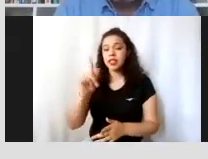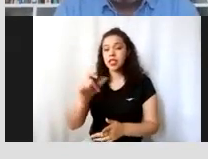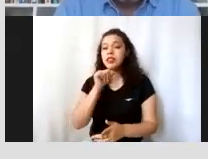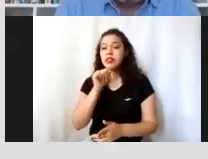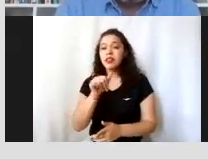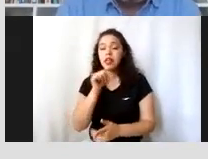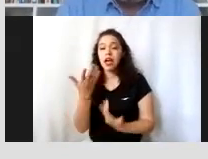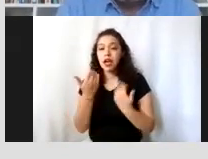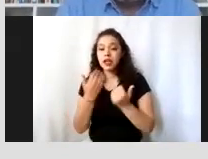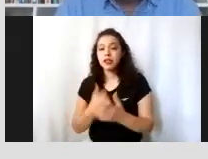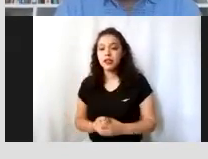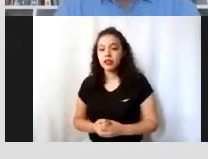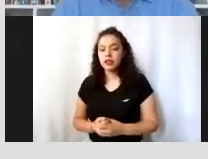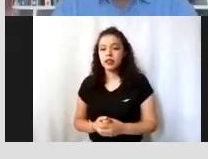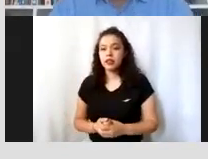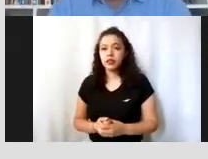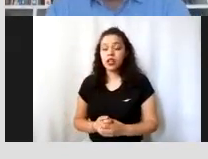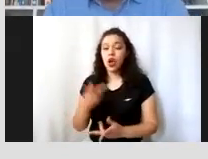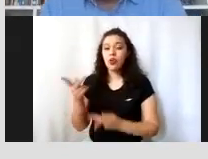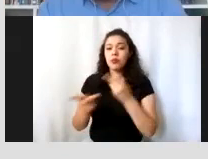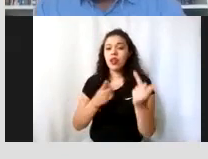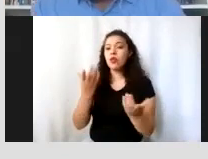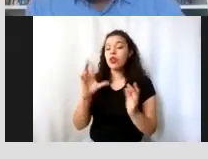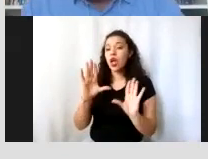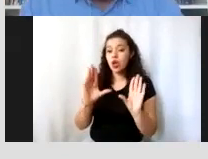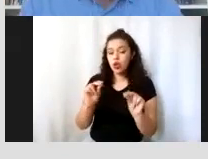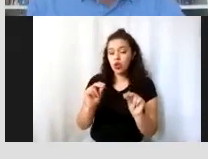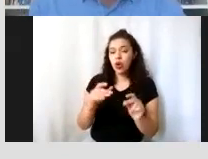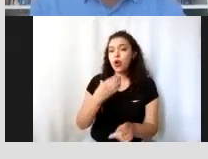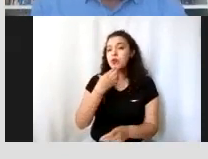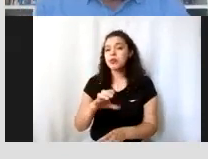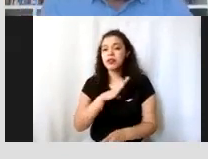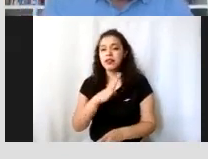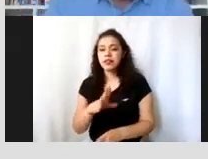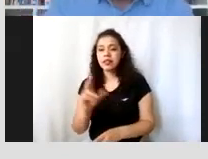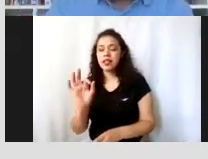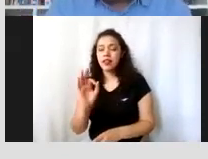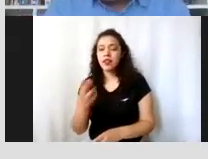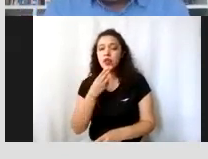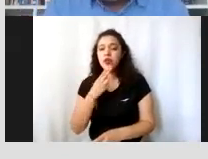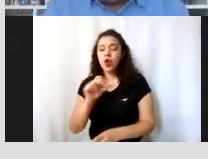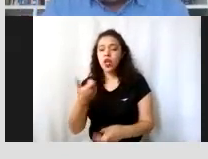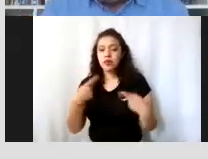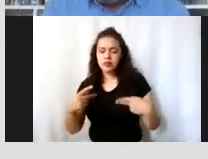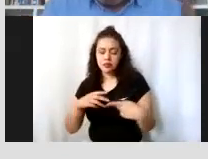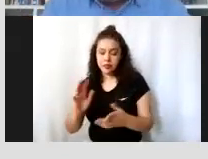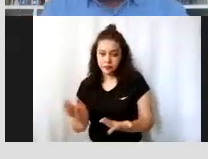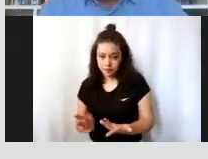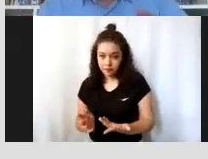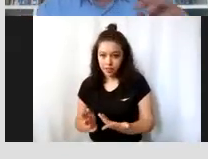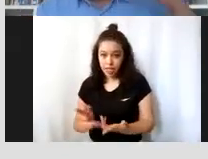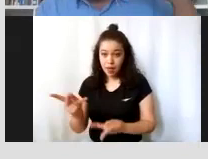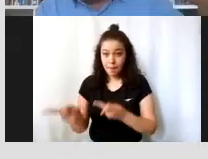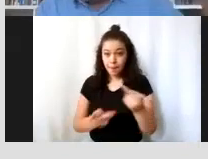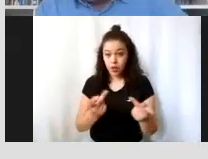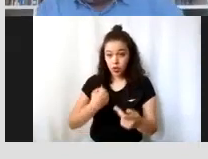nadie. O si no es una pregunta, algún comentario general que pueda ser de utilidad para todos los demás. Recuerden que la pregunta que uno